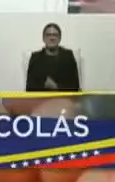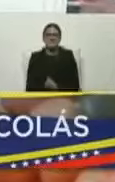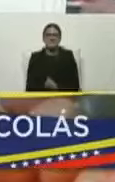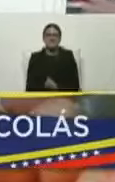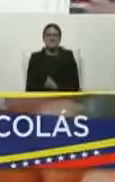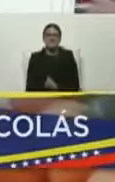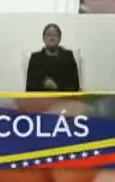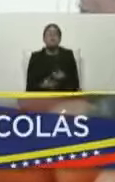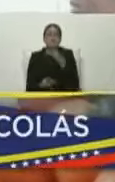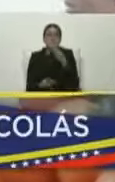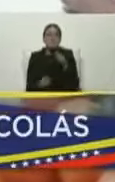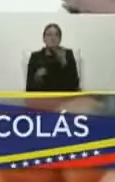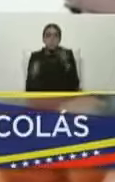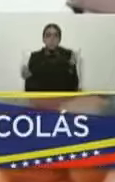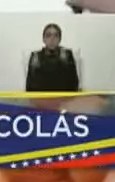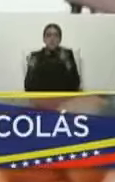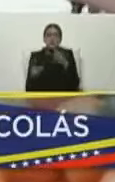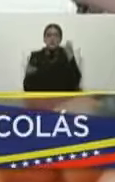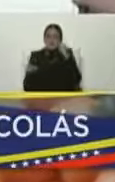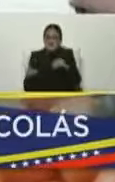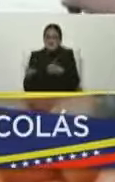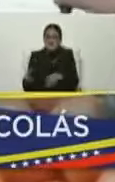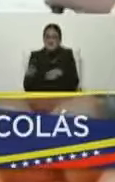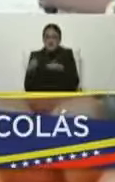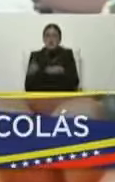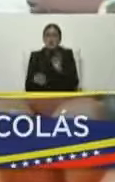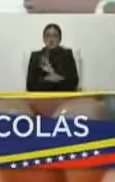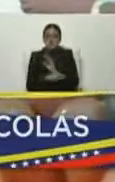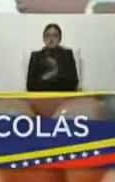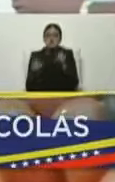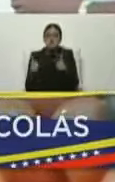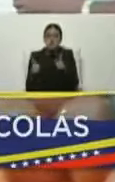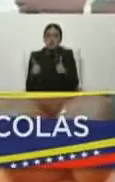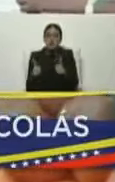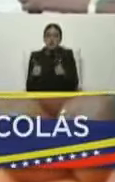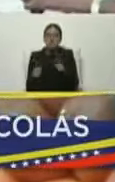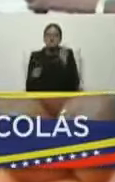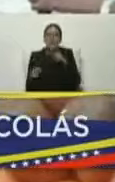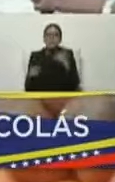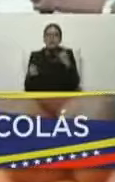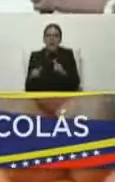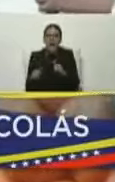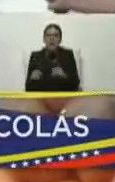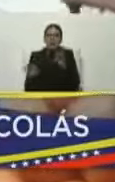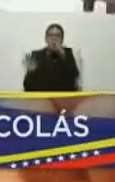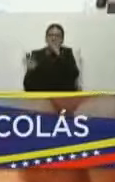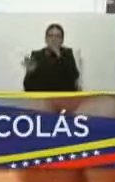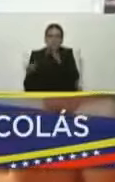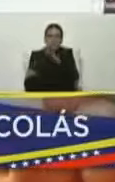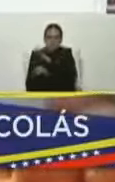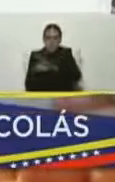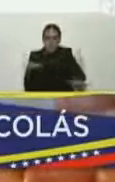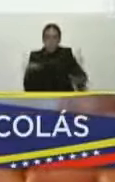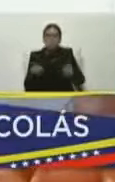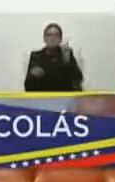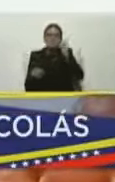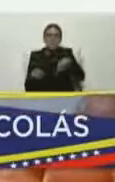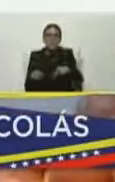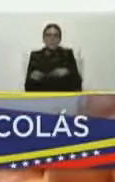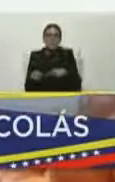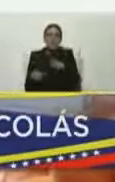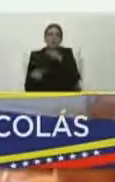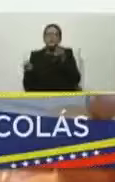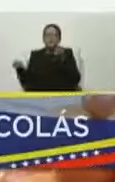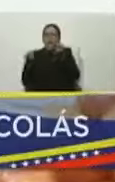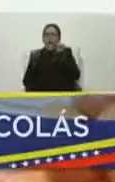mira, está bien buena, pues está bien frío el producto, ¿viste? Sí, sí. Por aquí pollo, también tiene chuleta. Pollo, chuleta. Señor Jesús, dígale cuánto se está ahorrando